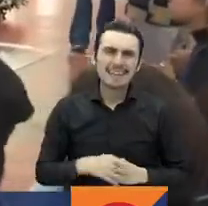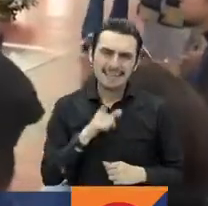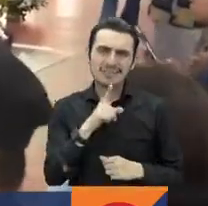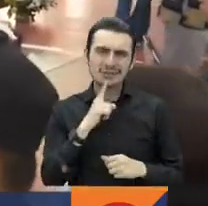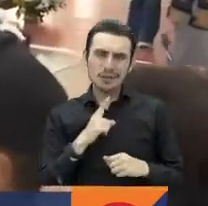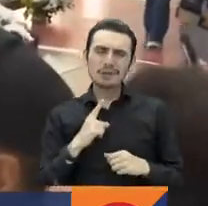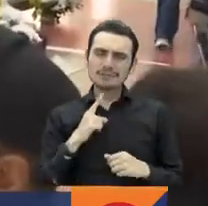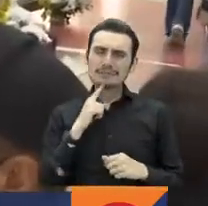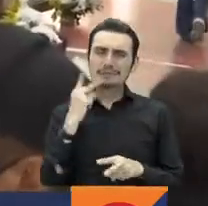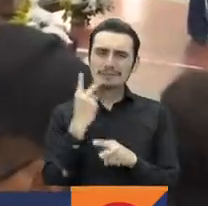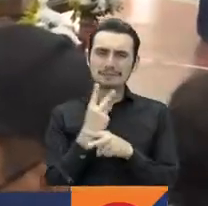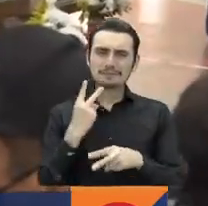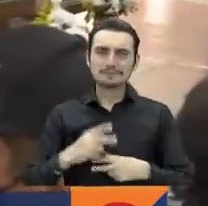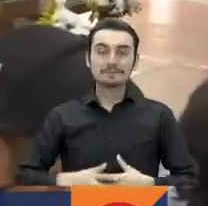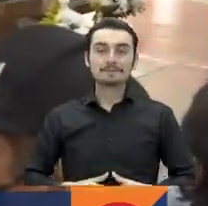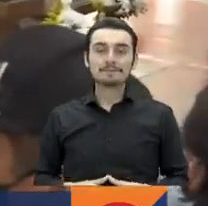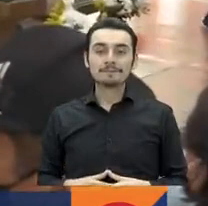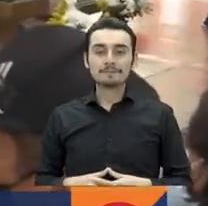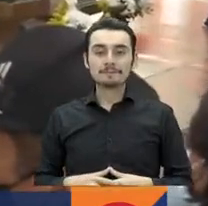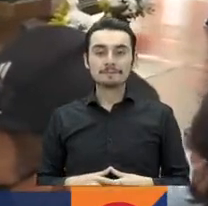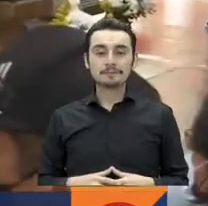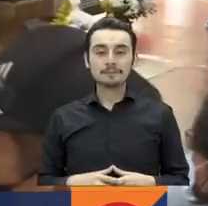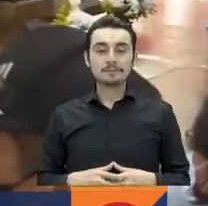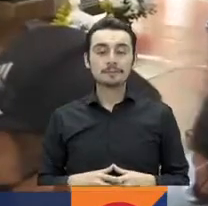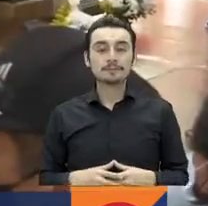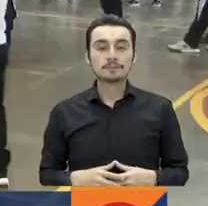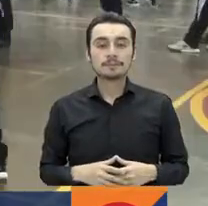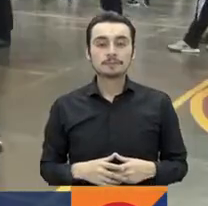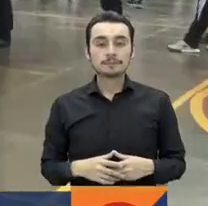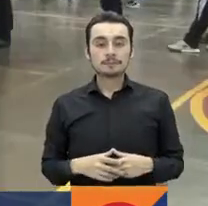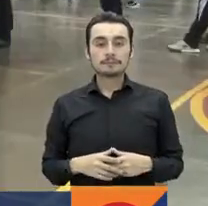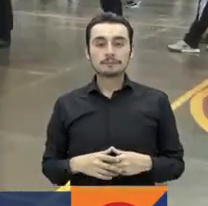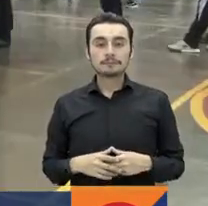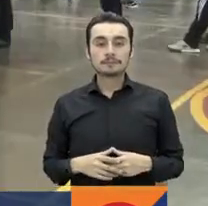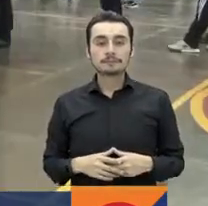casas. Y